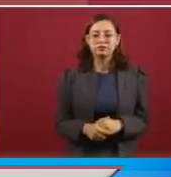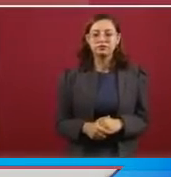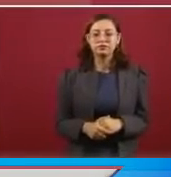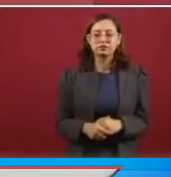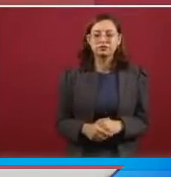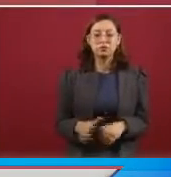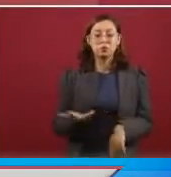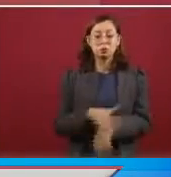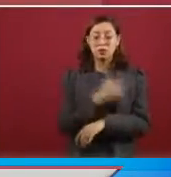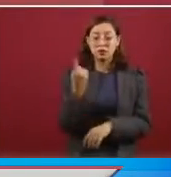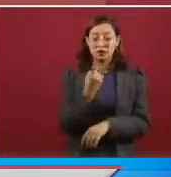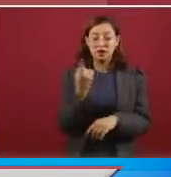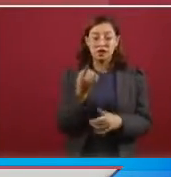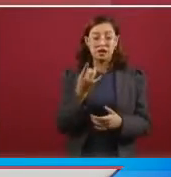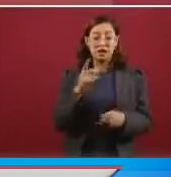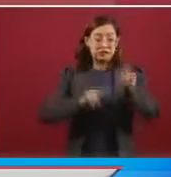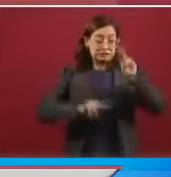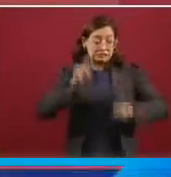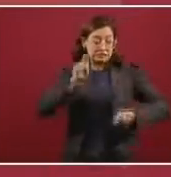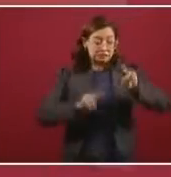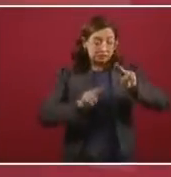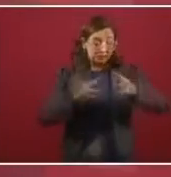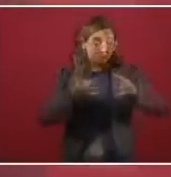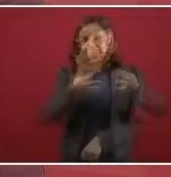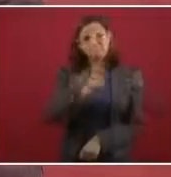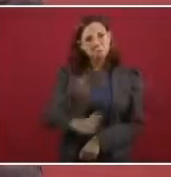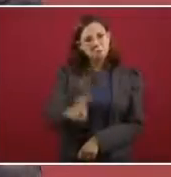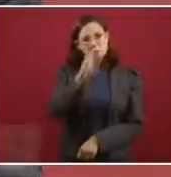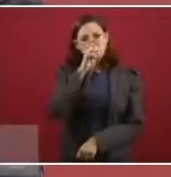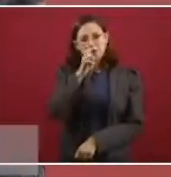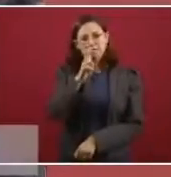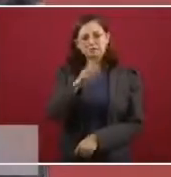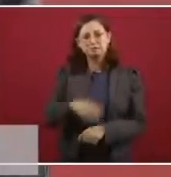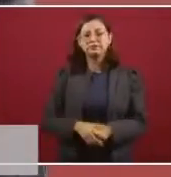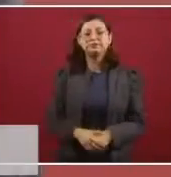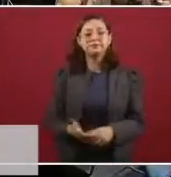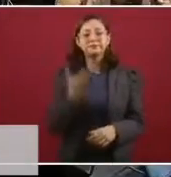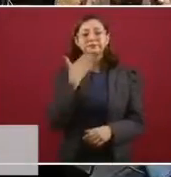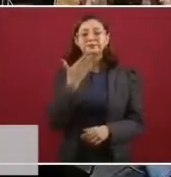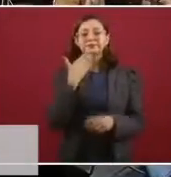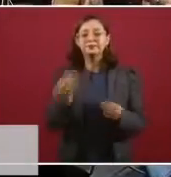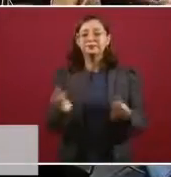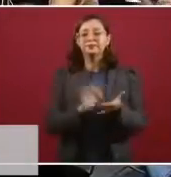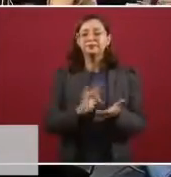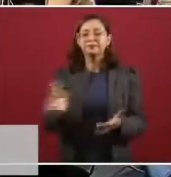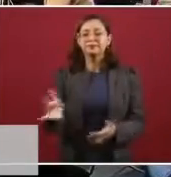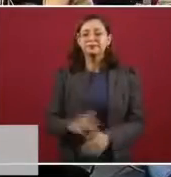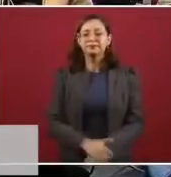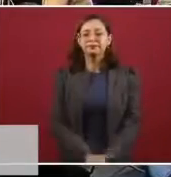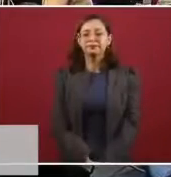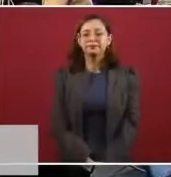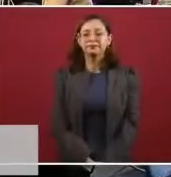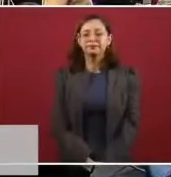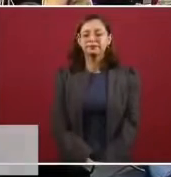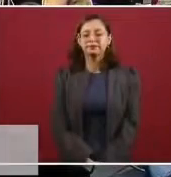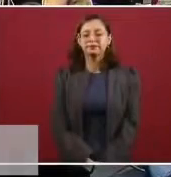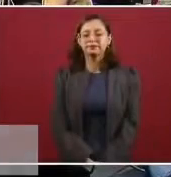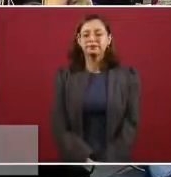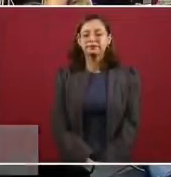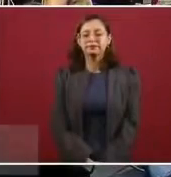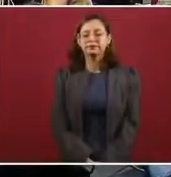la educación en todos los niveles educativos. Muy bien, muchas gracias.